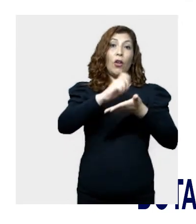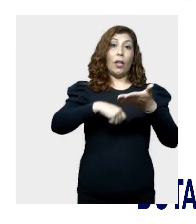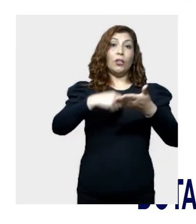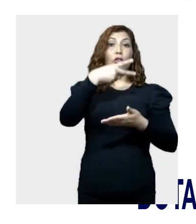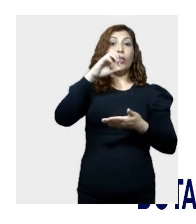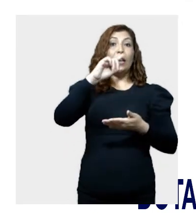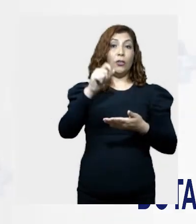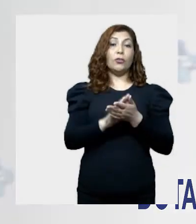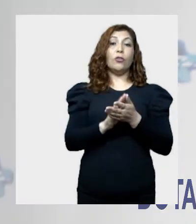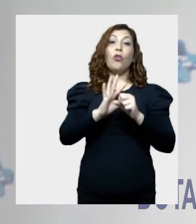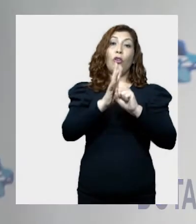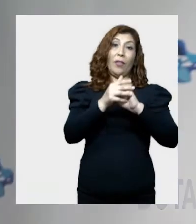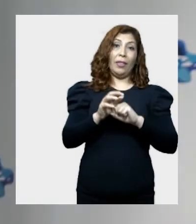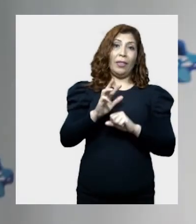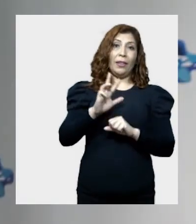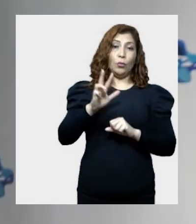COVID-19.